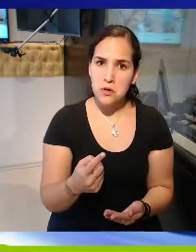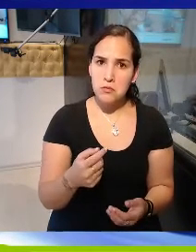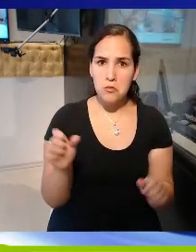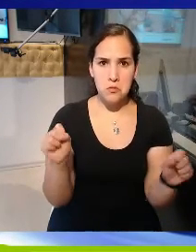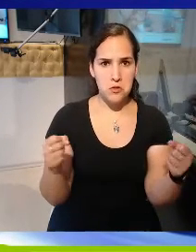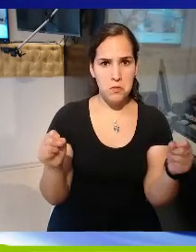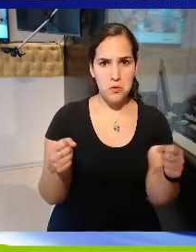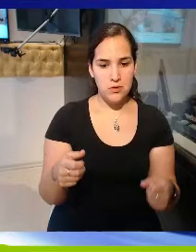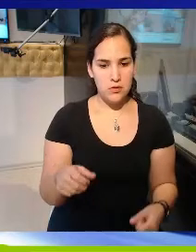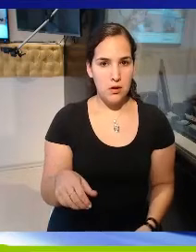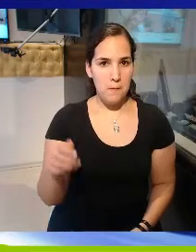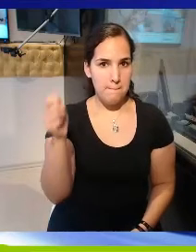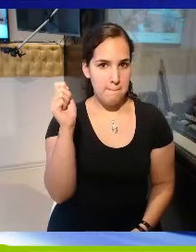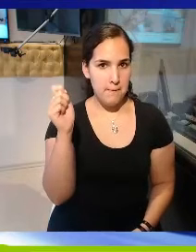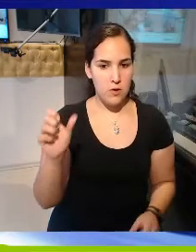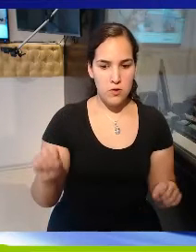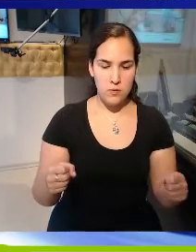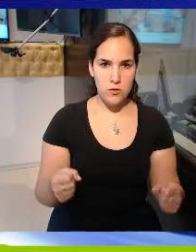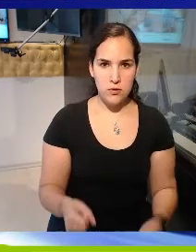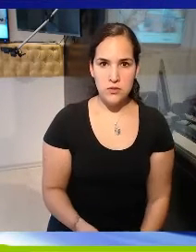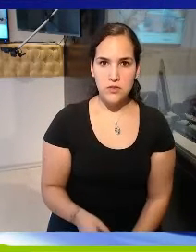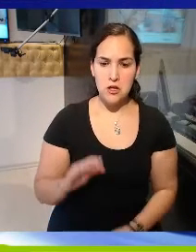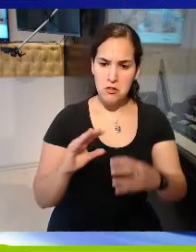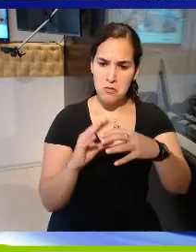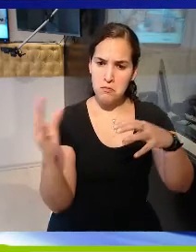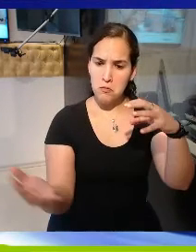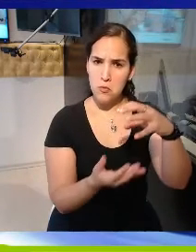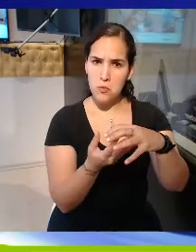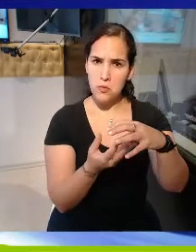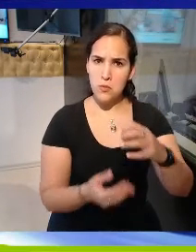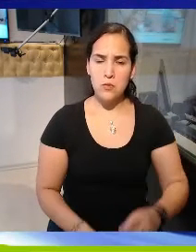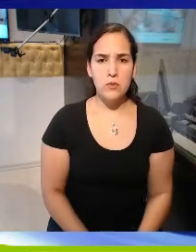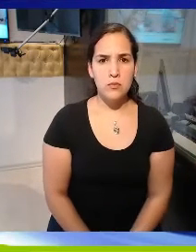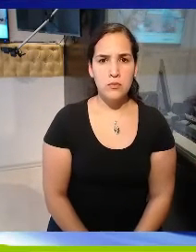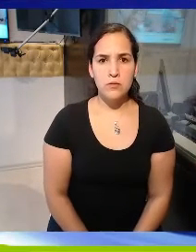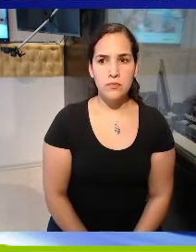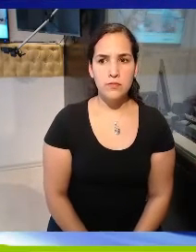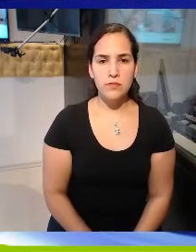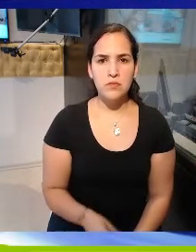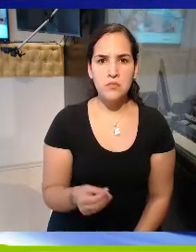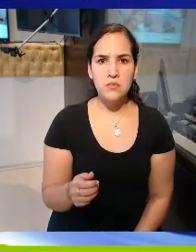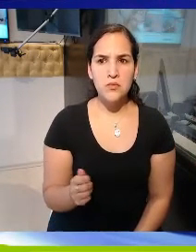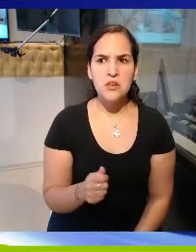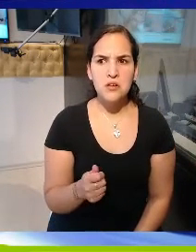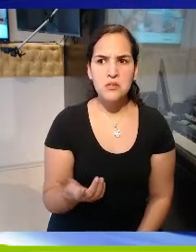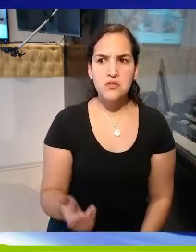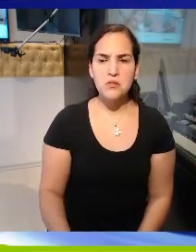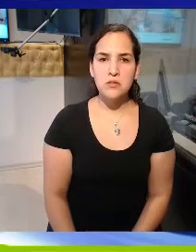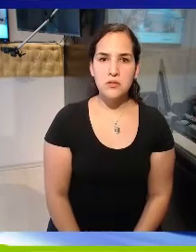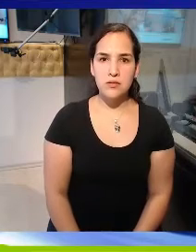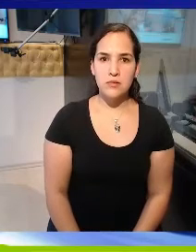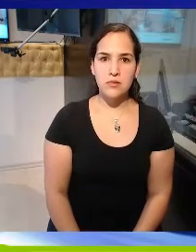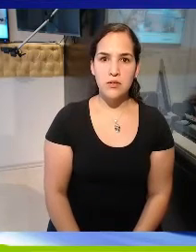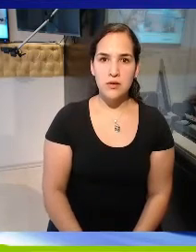mejor deportista paralímpico del mundo. Ah, Fernández. Silvio Velo, me dicen que tenemos